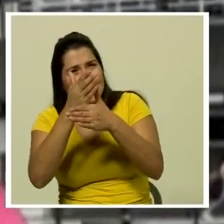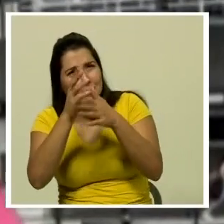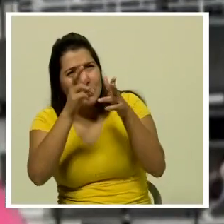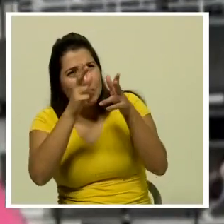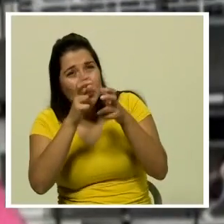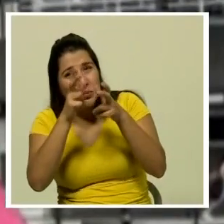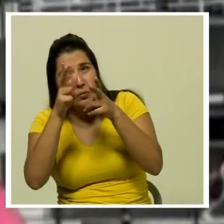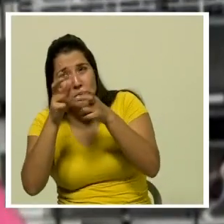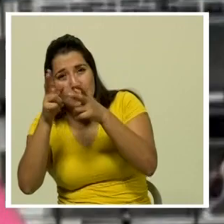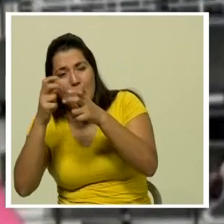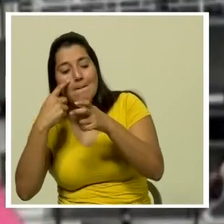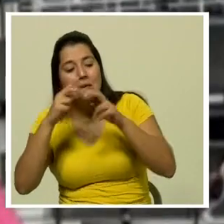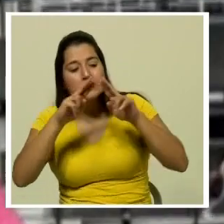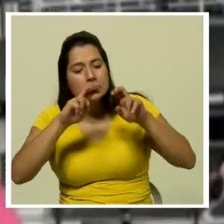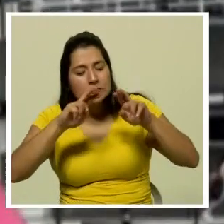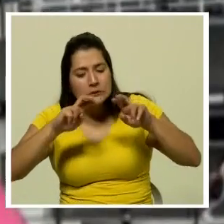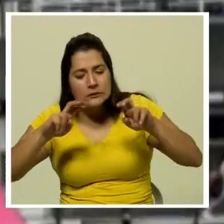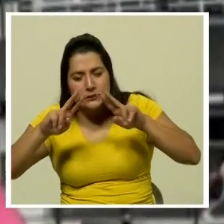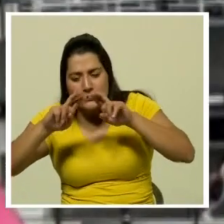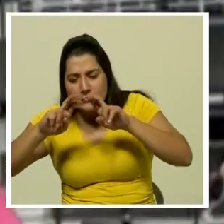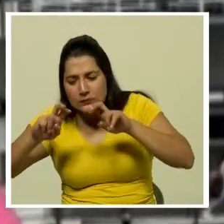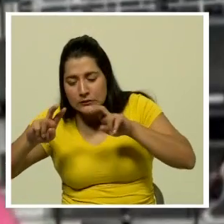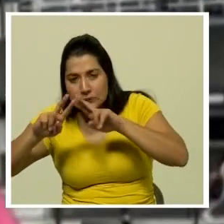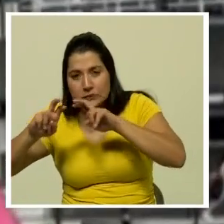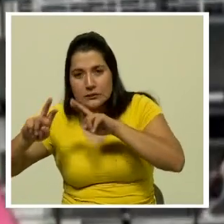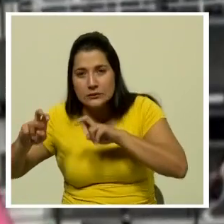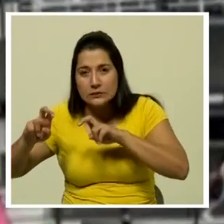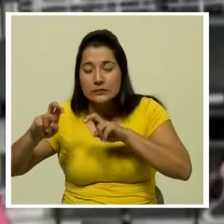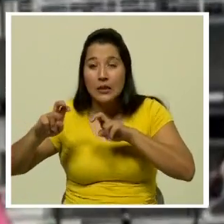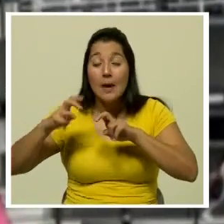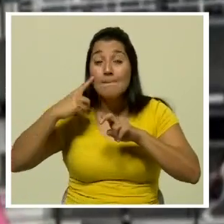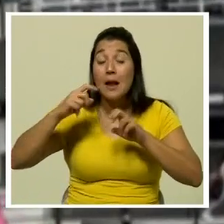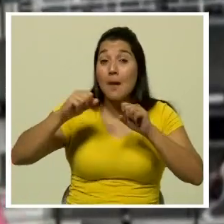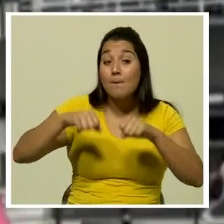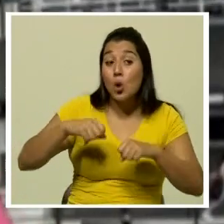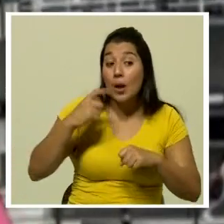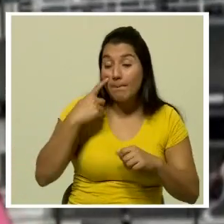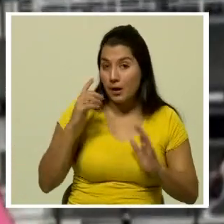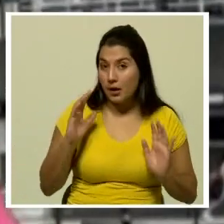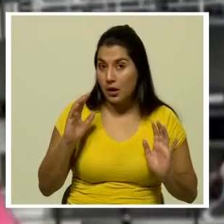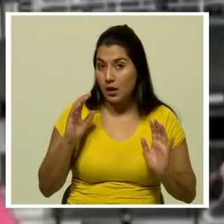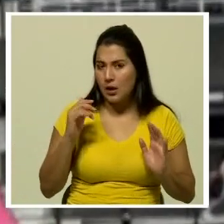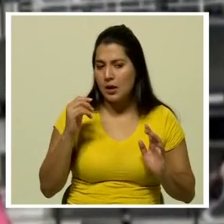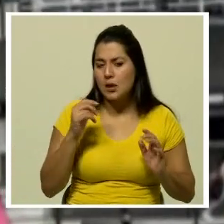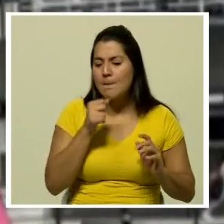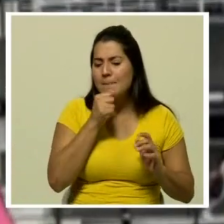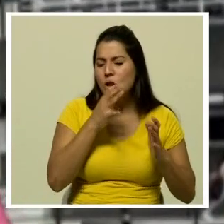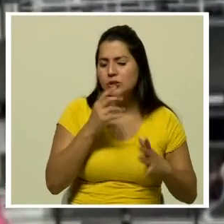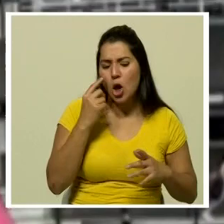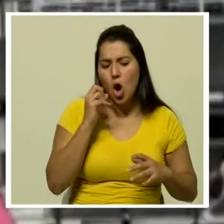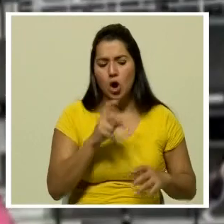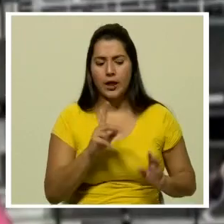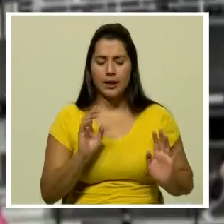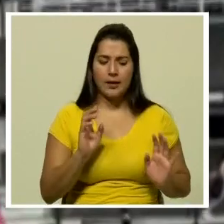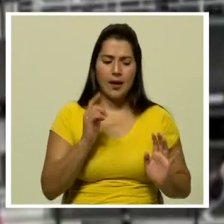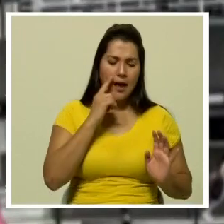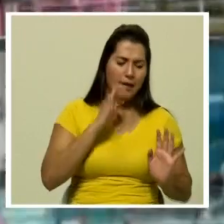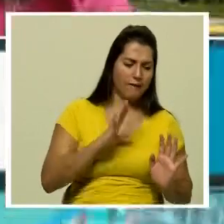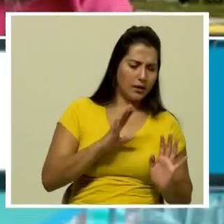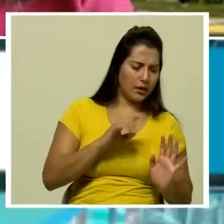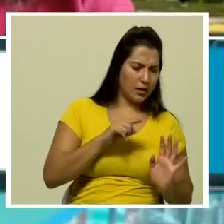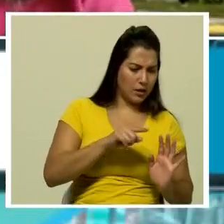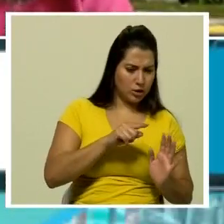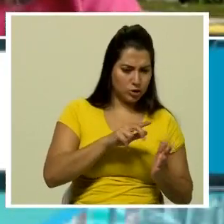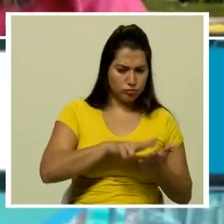propuestas que va a dar su equipo económico y empezar a desarmarlas para ver, para verle las costuras, digamos, a